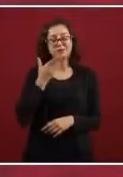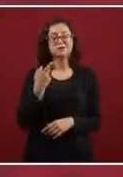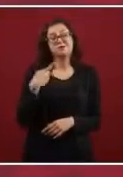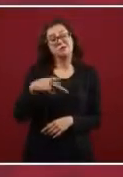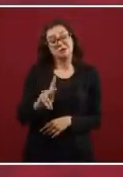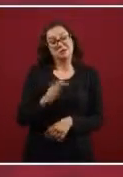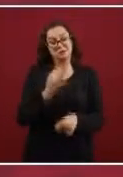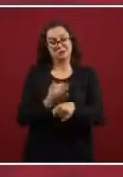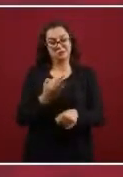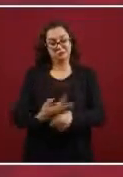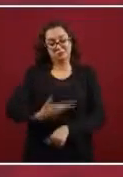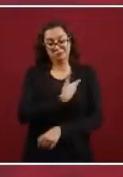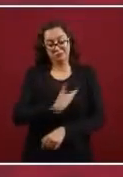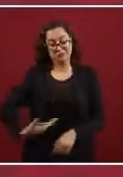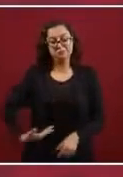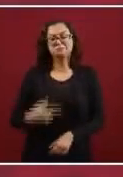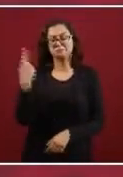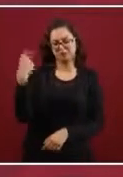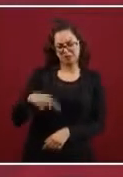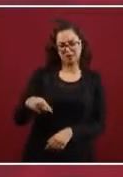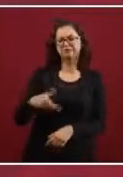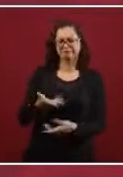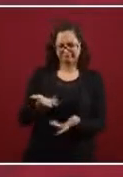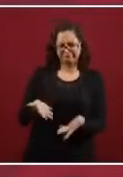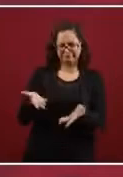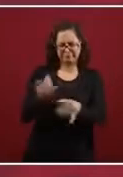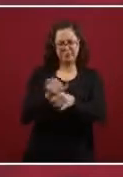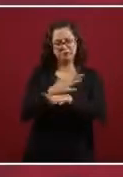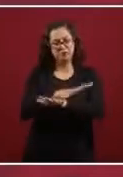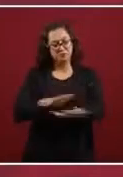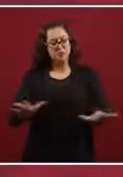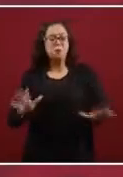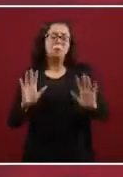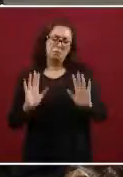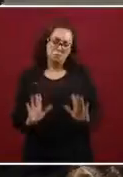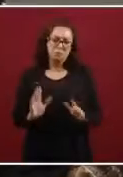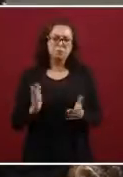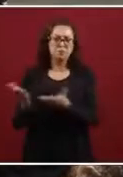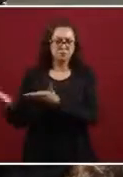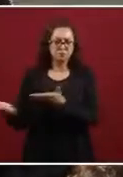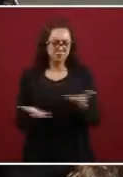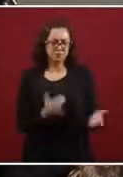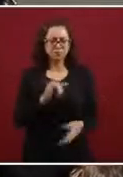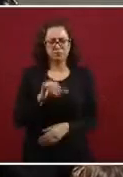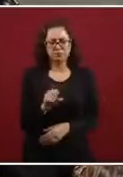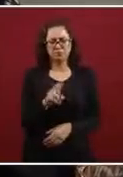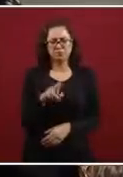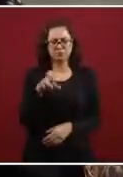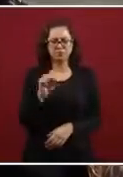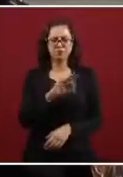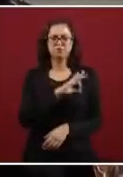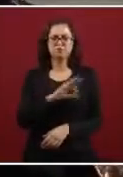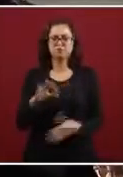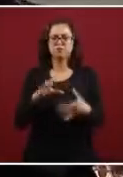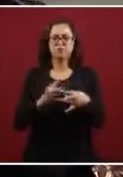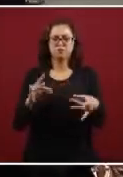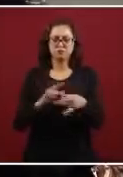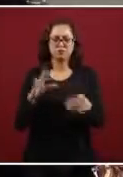conocimiento del pueblo de México. Entonces, le voy a dar la palabra a Jesús Seade, por favor, para que les comparta ese reporte.